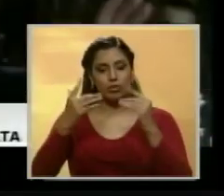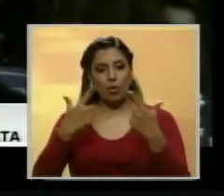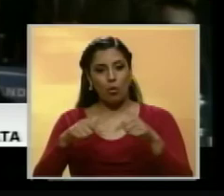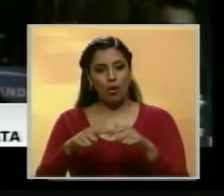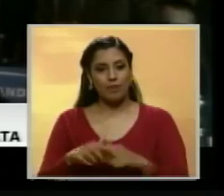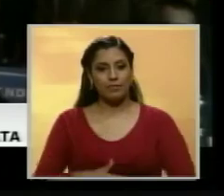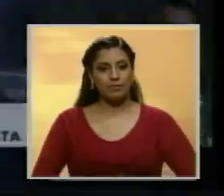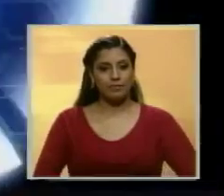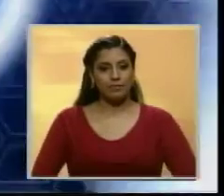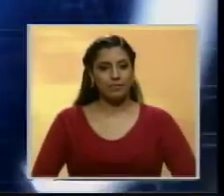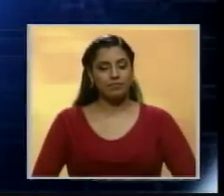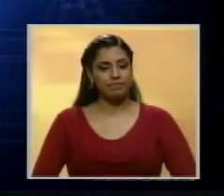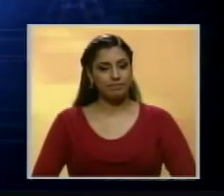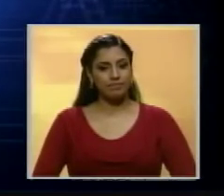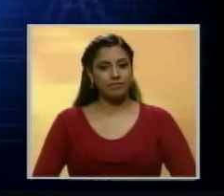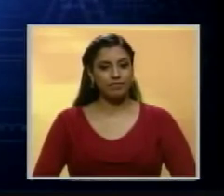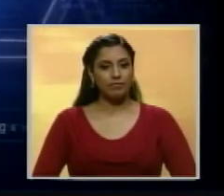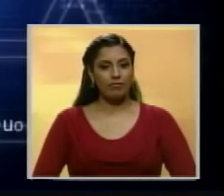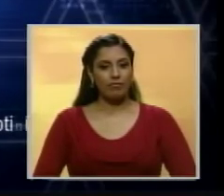Sanders.